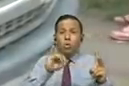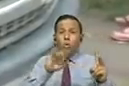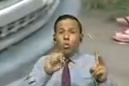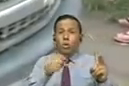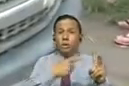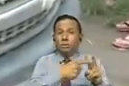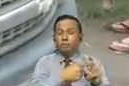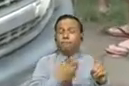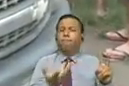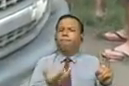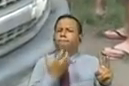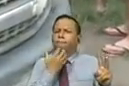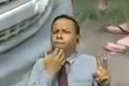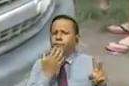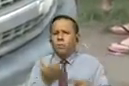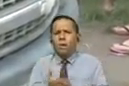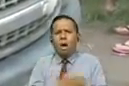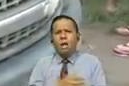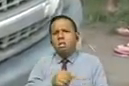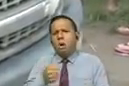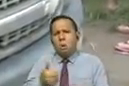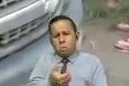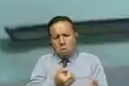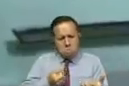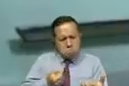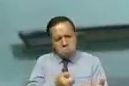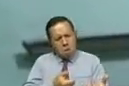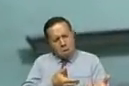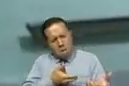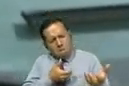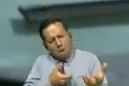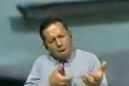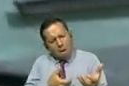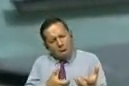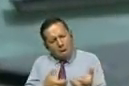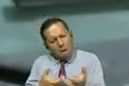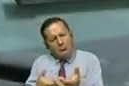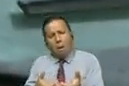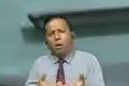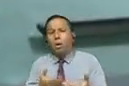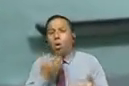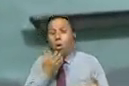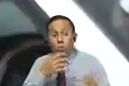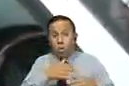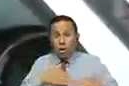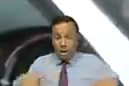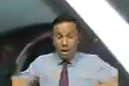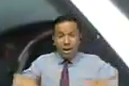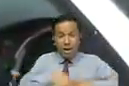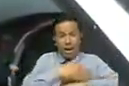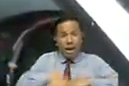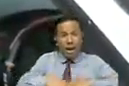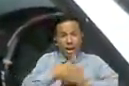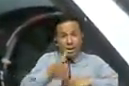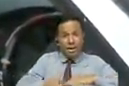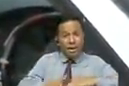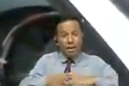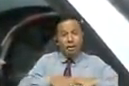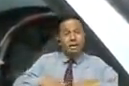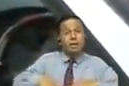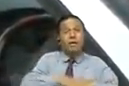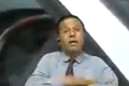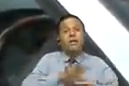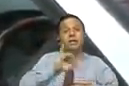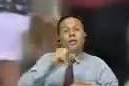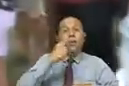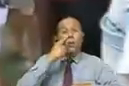quienes recibieron ráfagas de disparos por parte de sicarios quienes los interceptaron en esta avenida ubicada en el barrio 5 de junio,